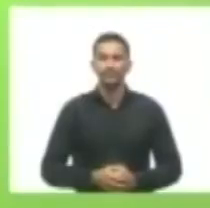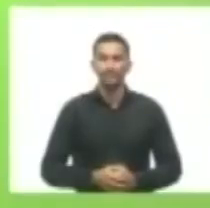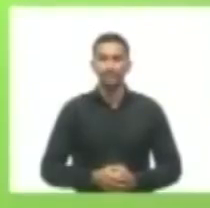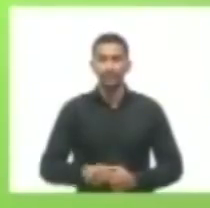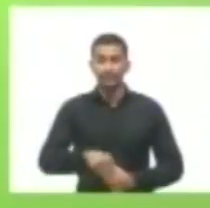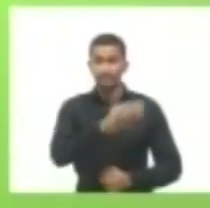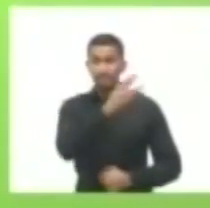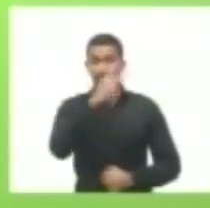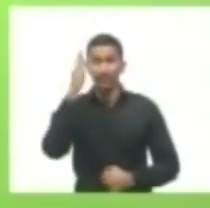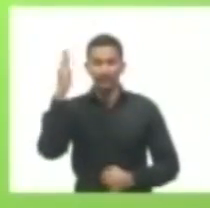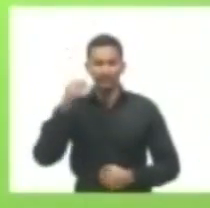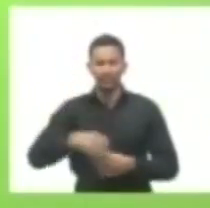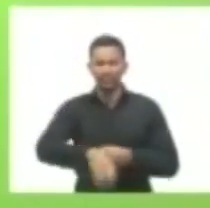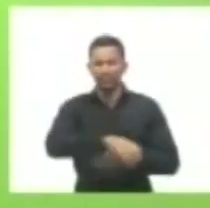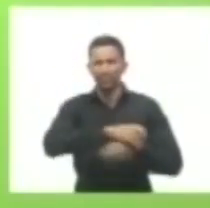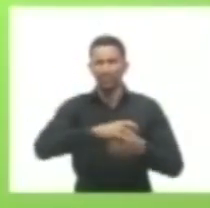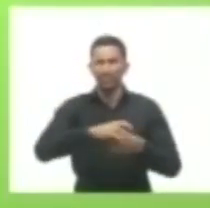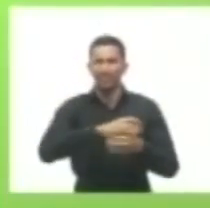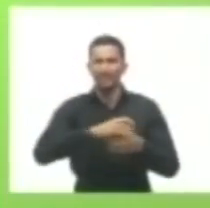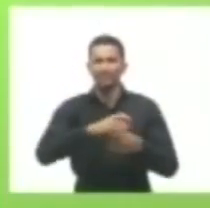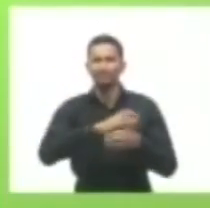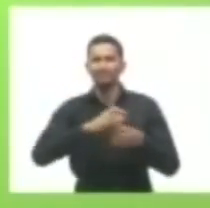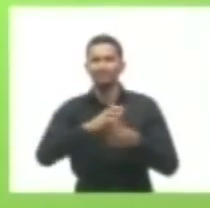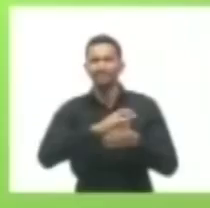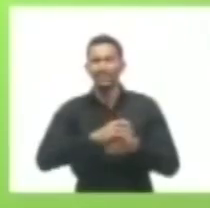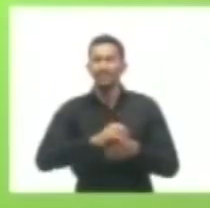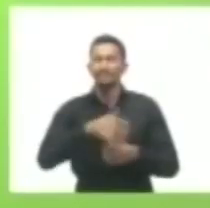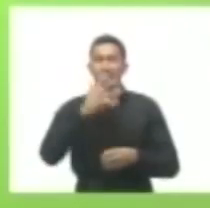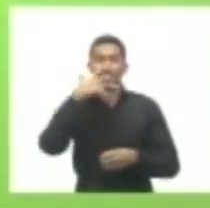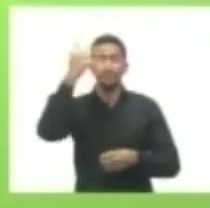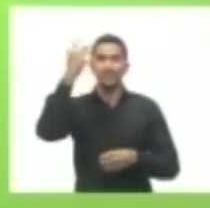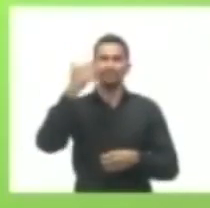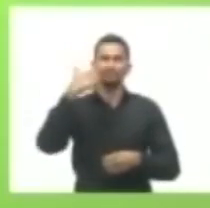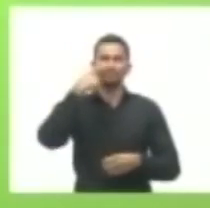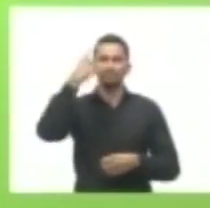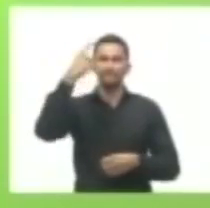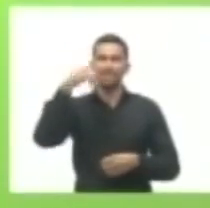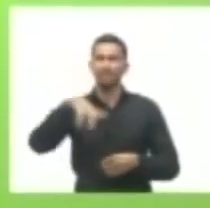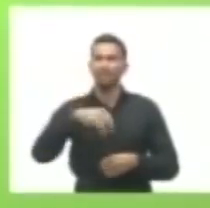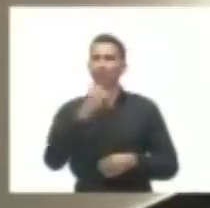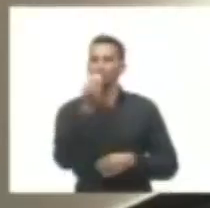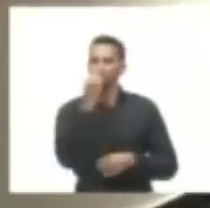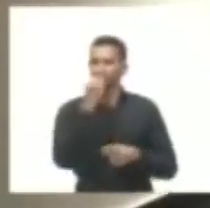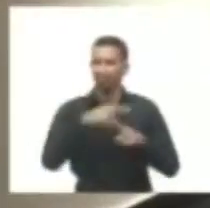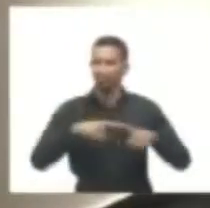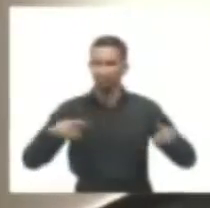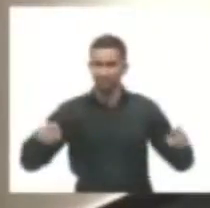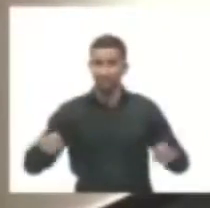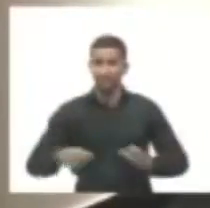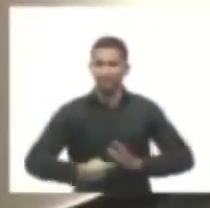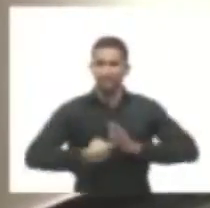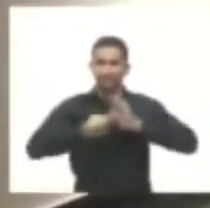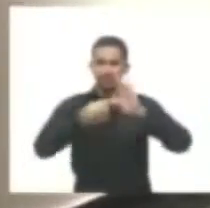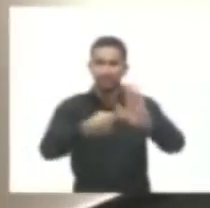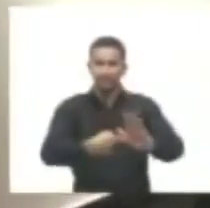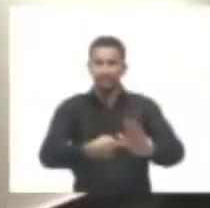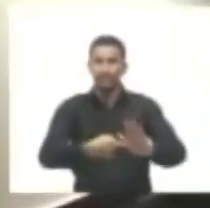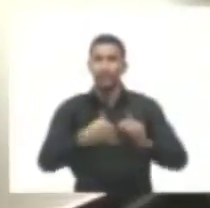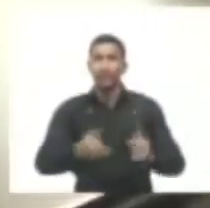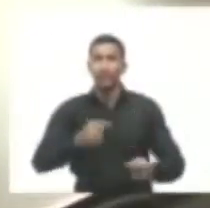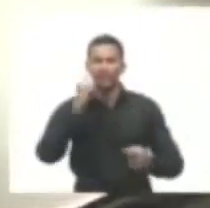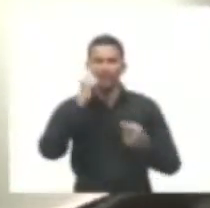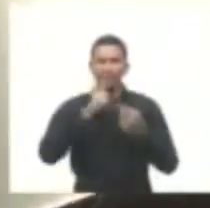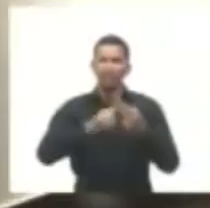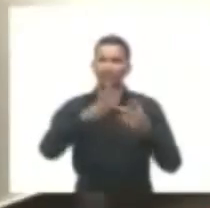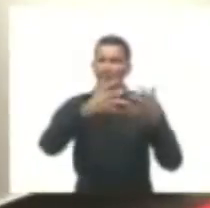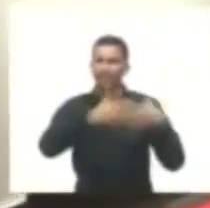Barranquilla sigue siendo la ciudad donde mejor se impone la gastronomía. Echemos un vistazo. Uno de los objetivos primordiales de toda empresa